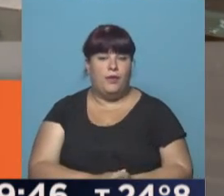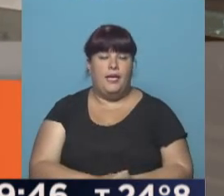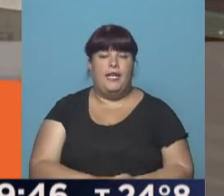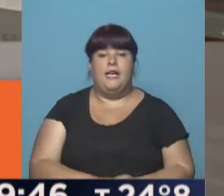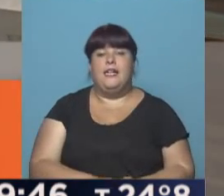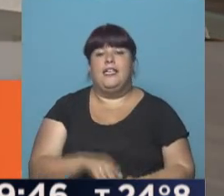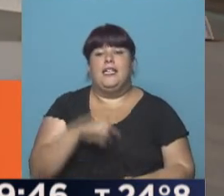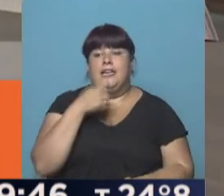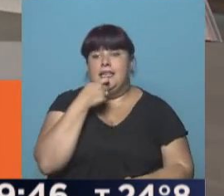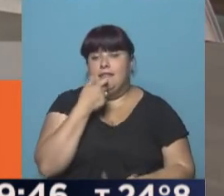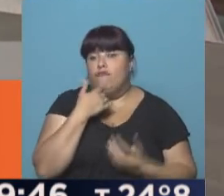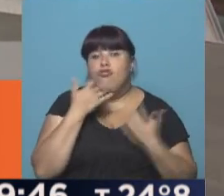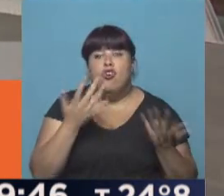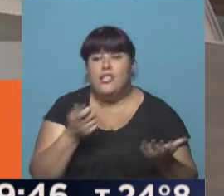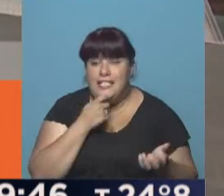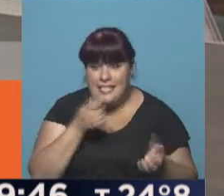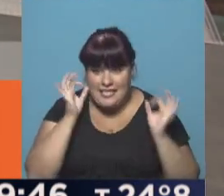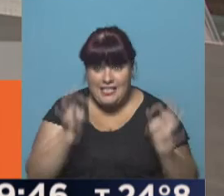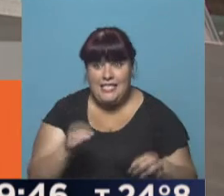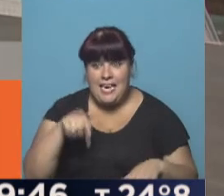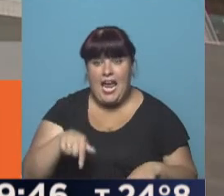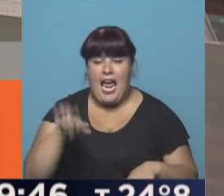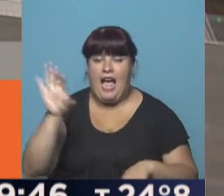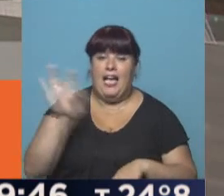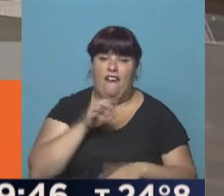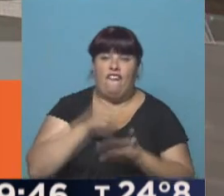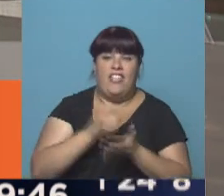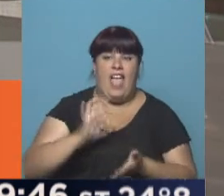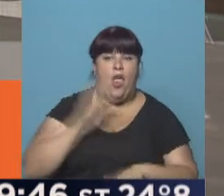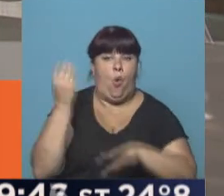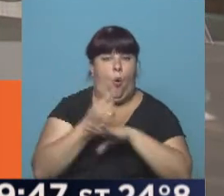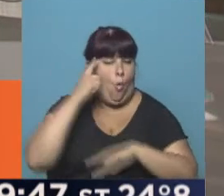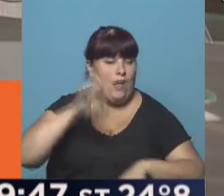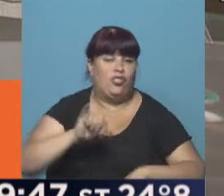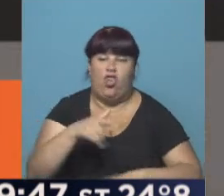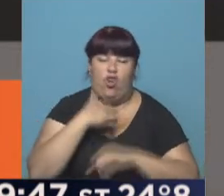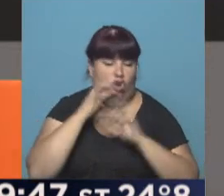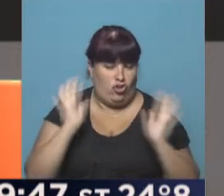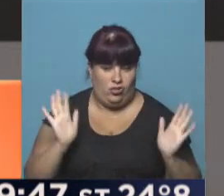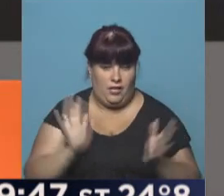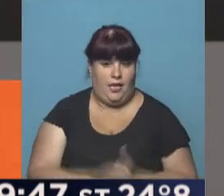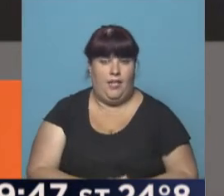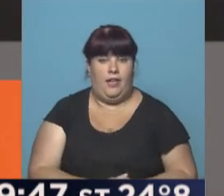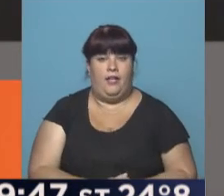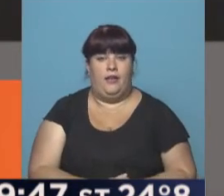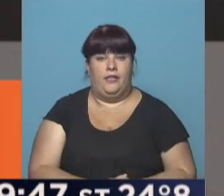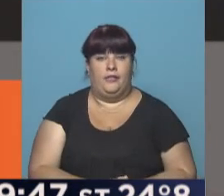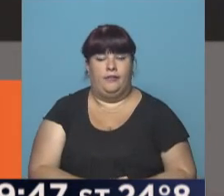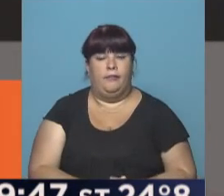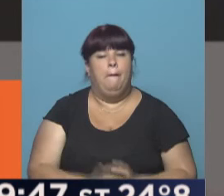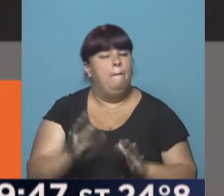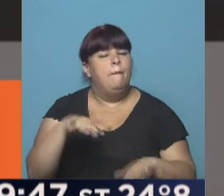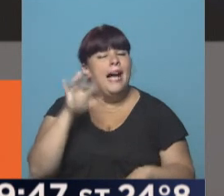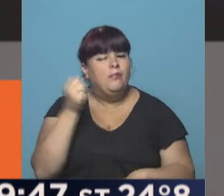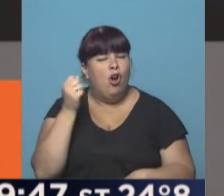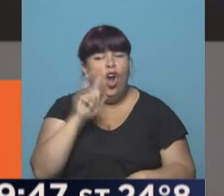si no sé si vamos a llegar a que termine años judiciales teniendo juez o no pero lo